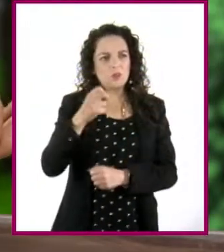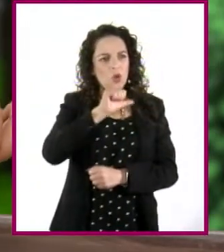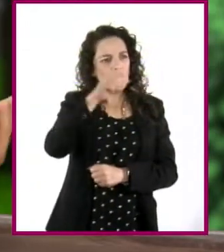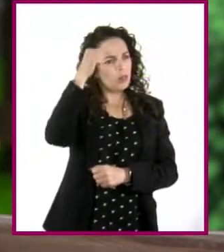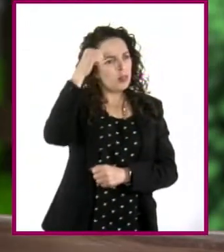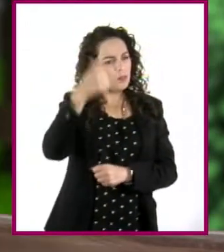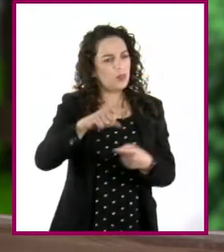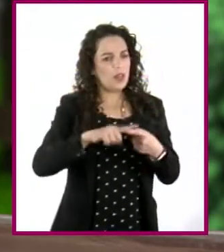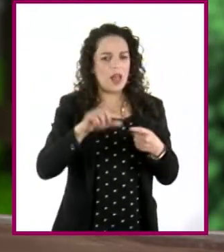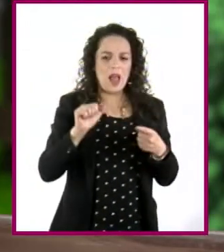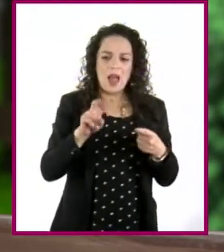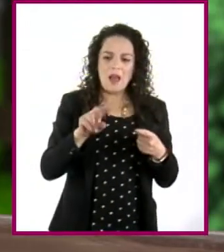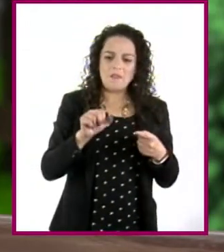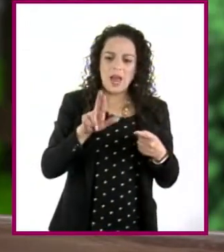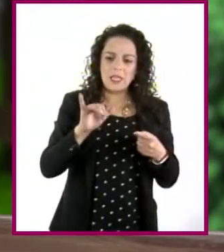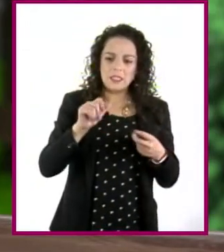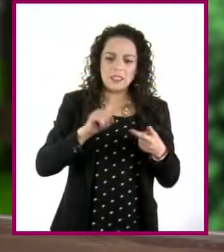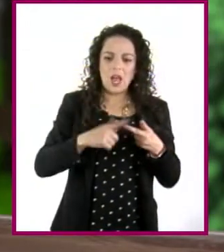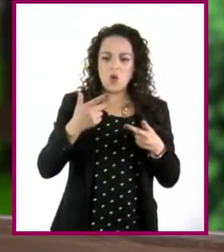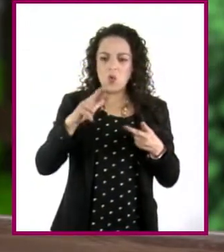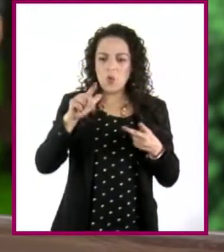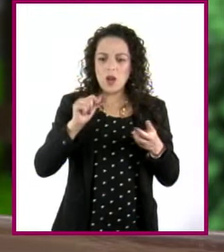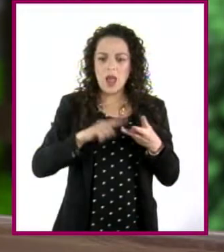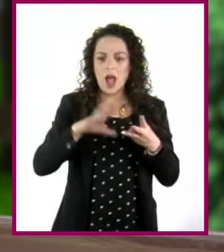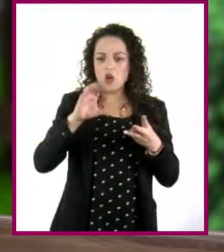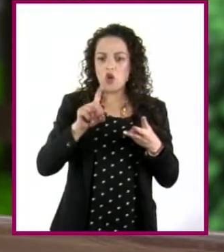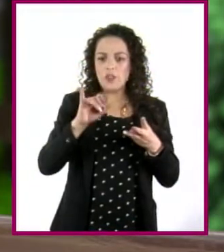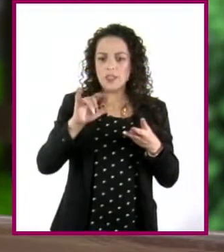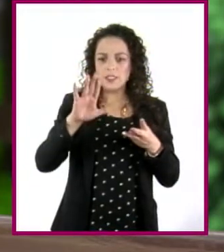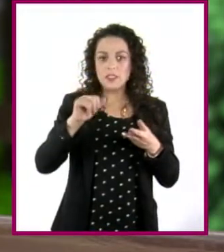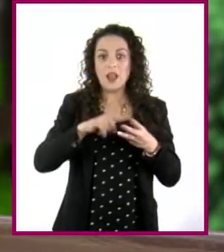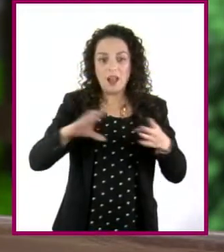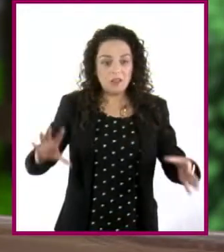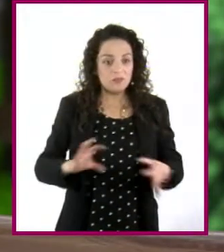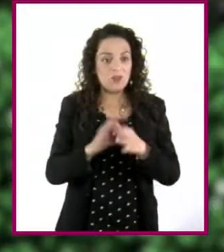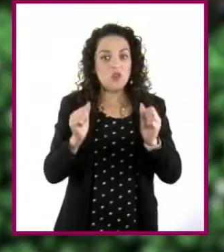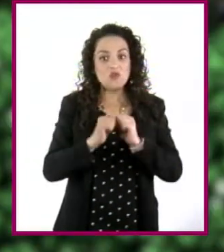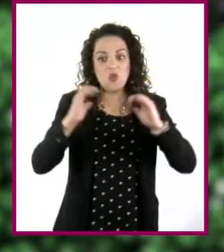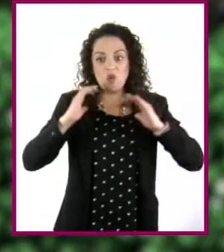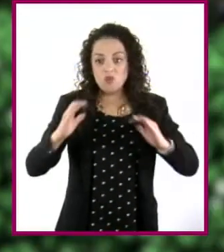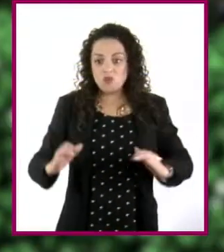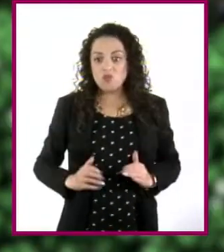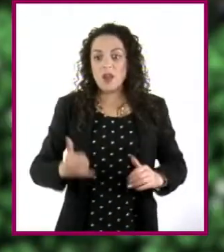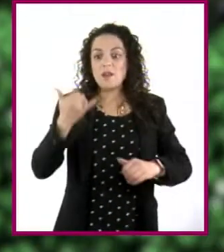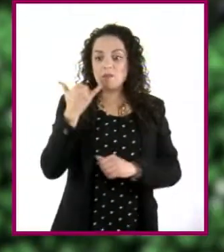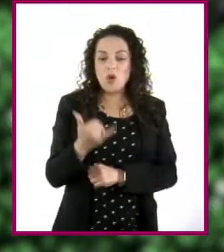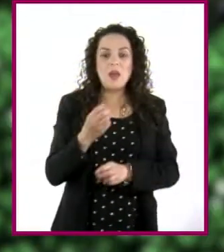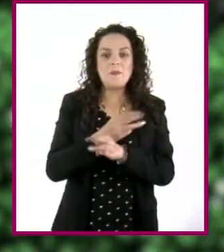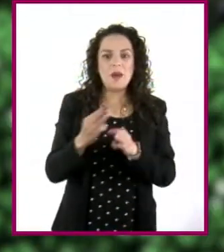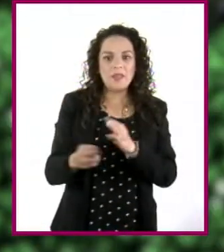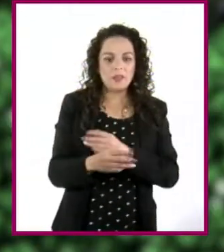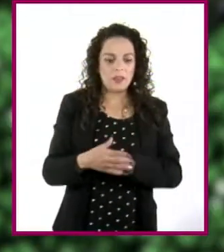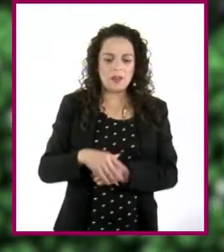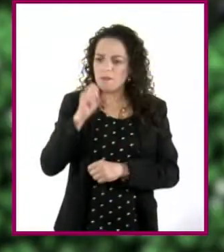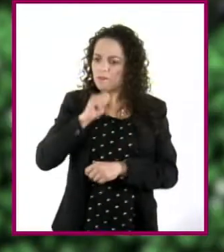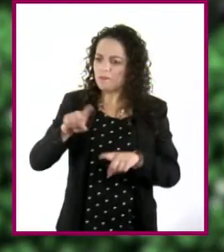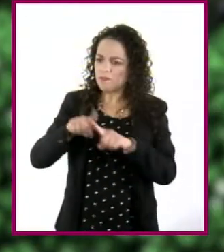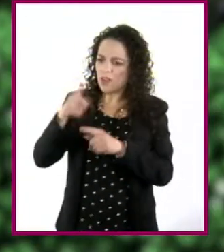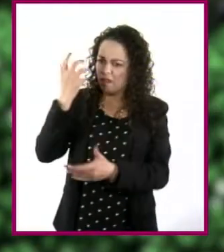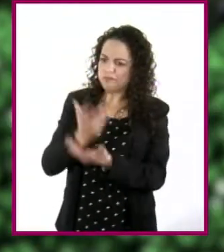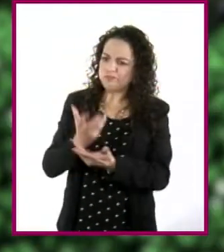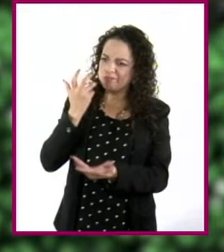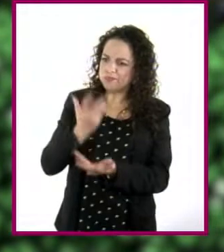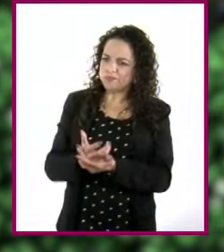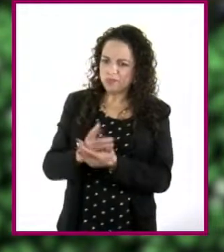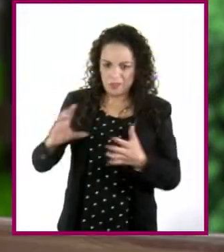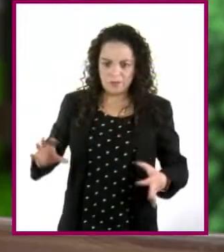la codicia están relacionados con los bienes materiales y el cuerpo. Y la pereza también, ¿no? Me parece que está relacionada de algún